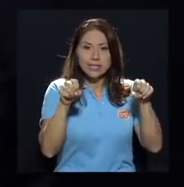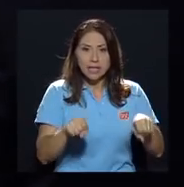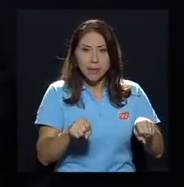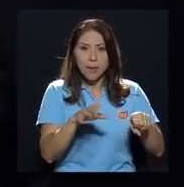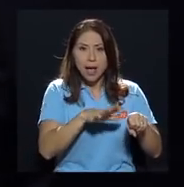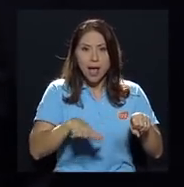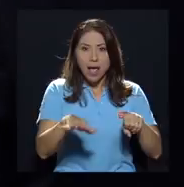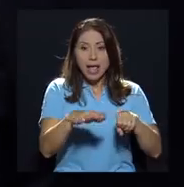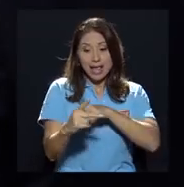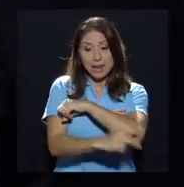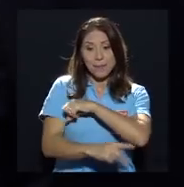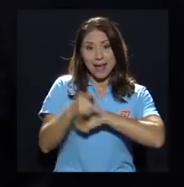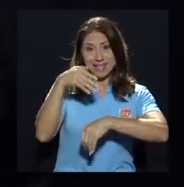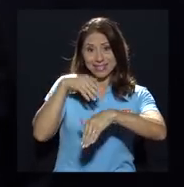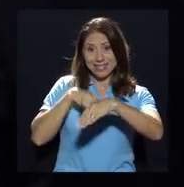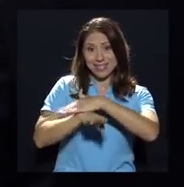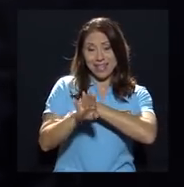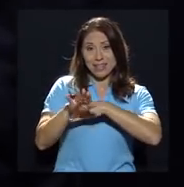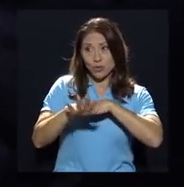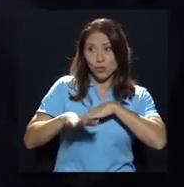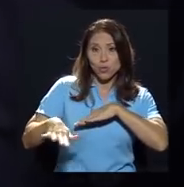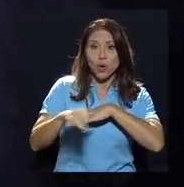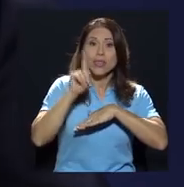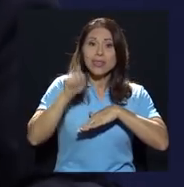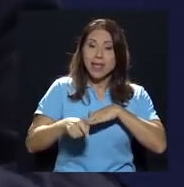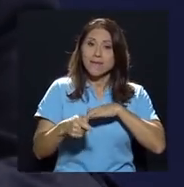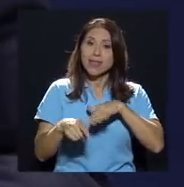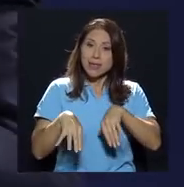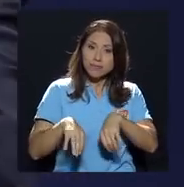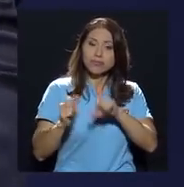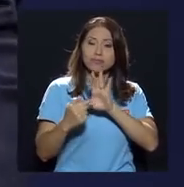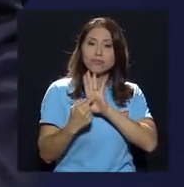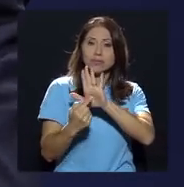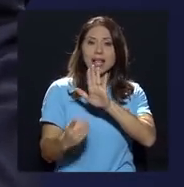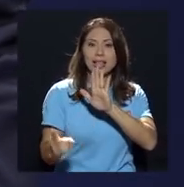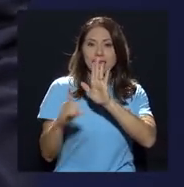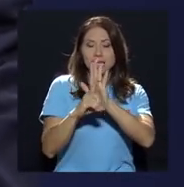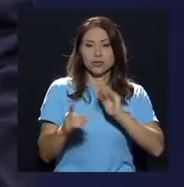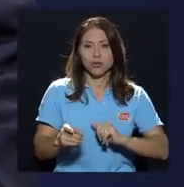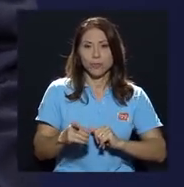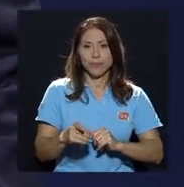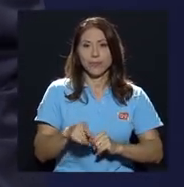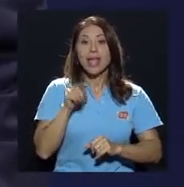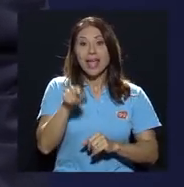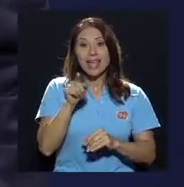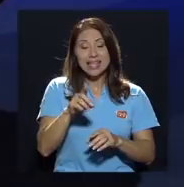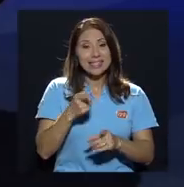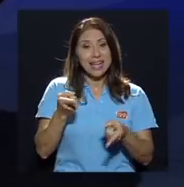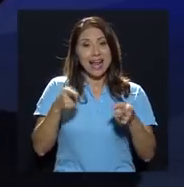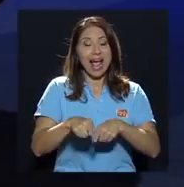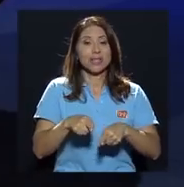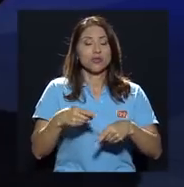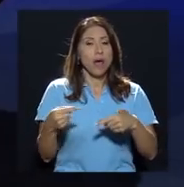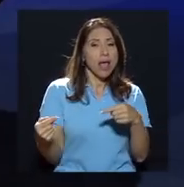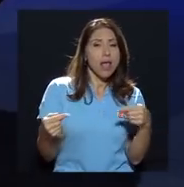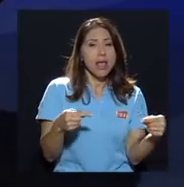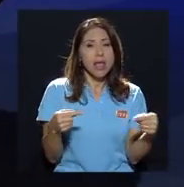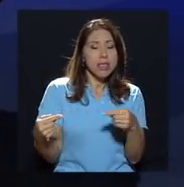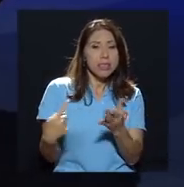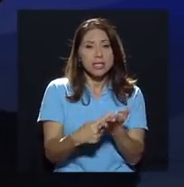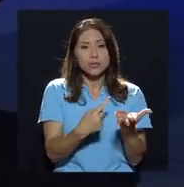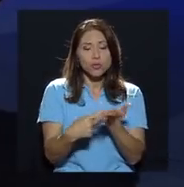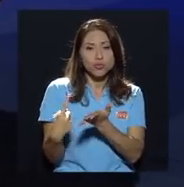el país a nivel interno tenga que reivindicar el derecho y qué es lo que en este caso ha convocado una gran discusión